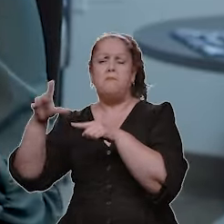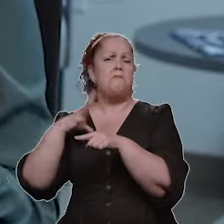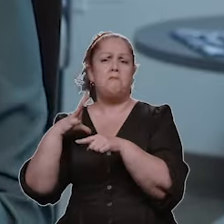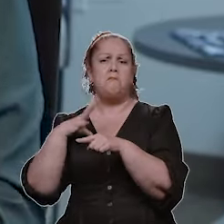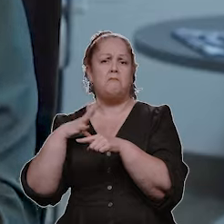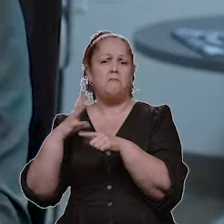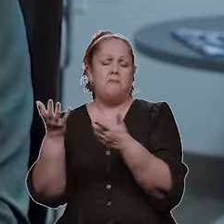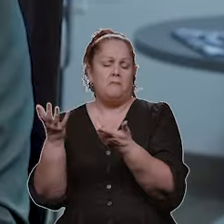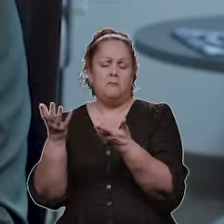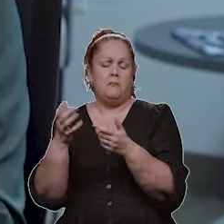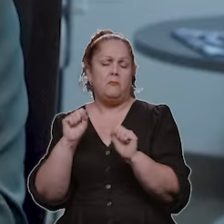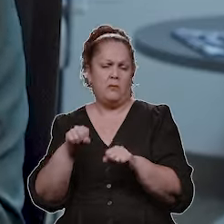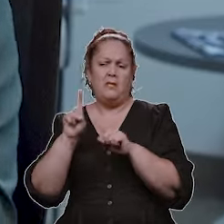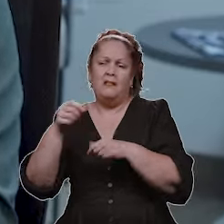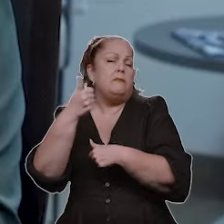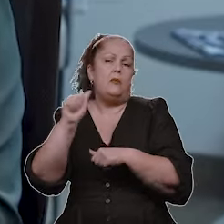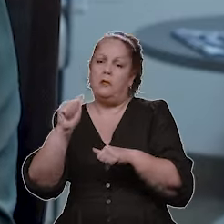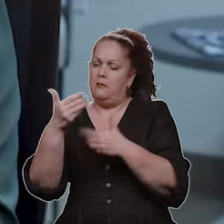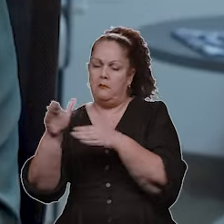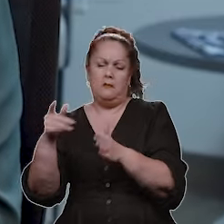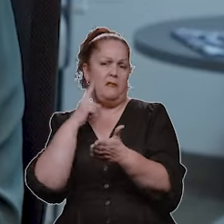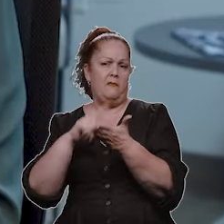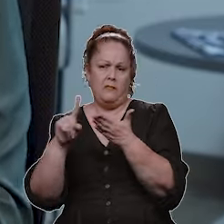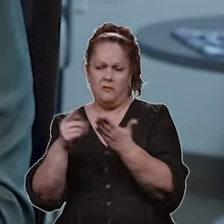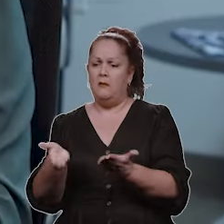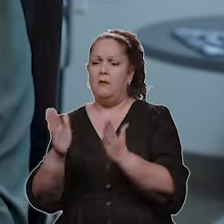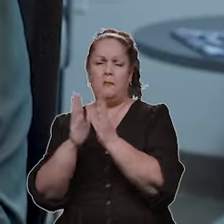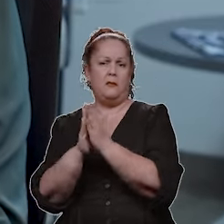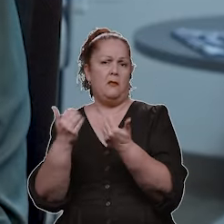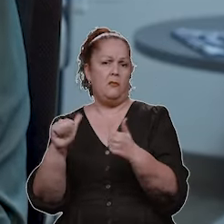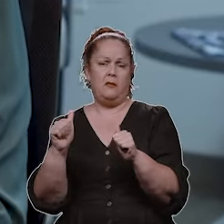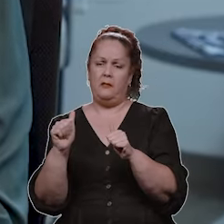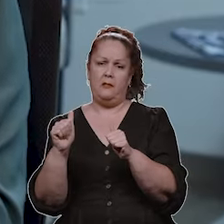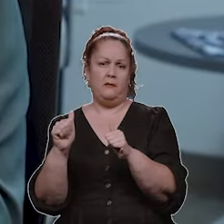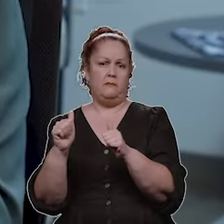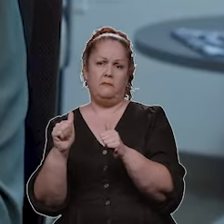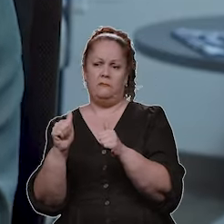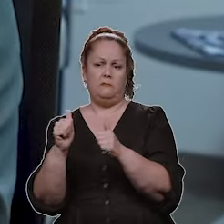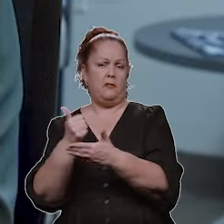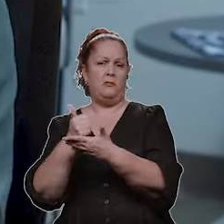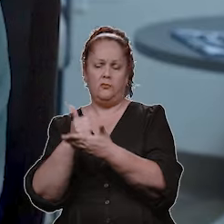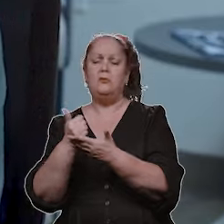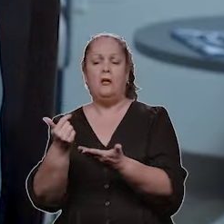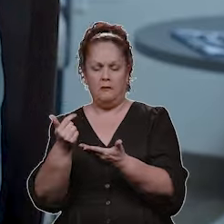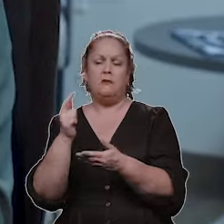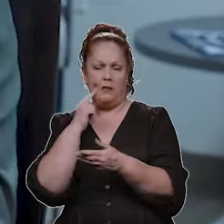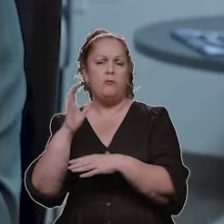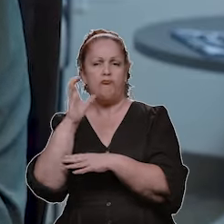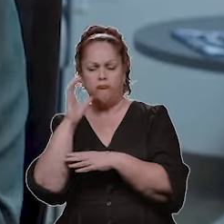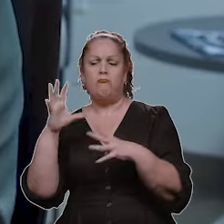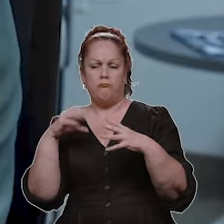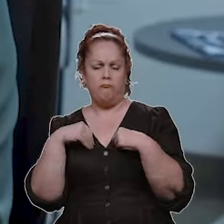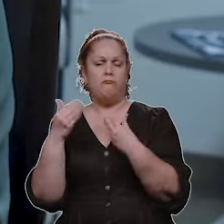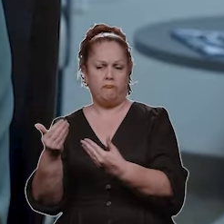cercana a su casa puede acudir a cualquier sala investigaciones a solicitar cualquier remedio civil y ese ciudadano va a ser atendido